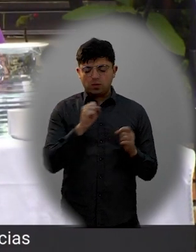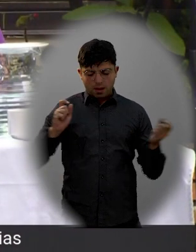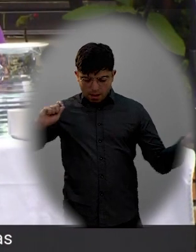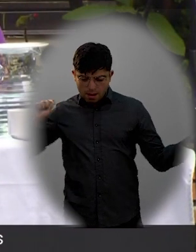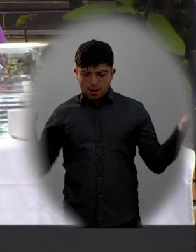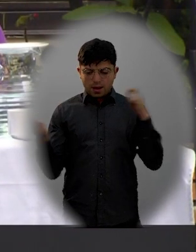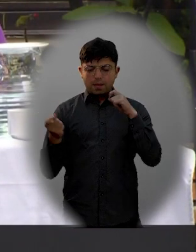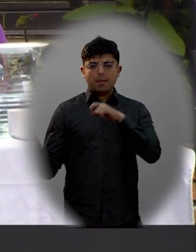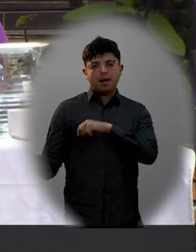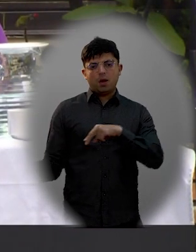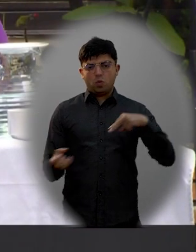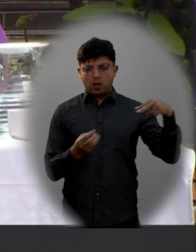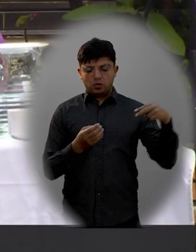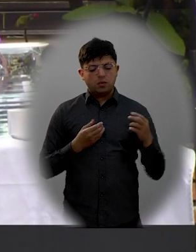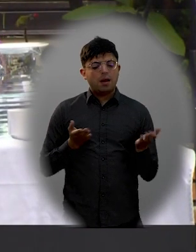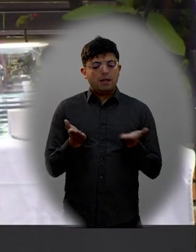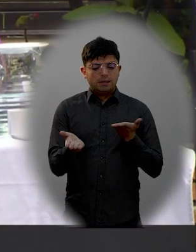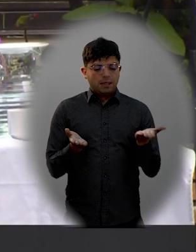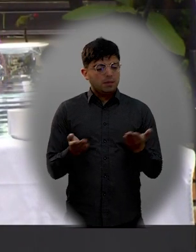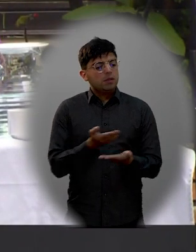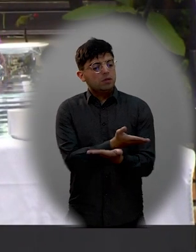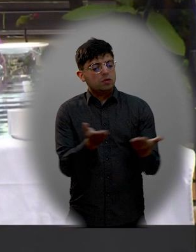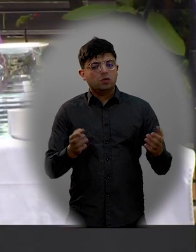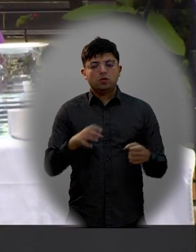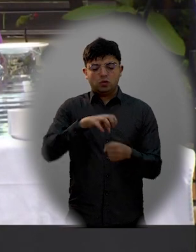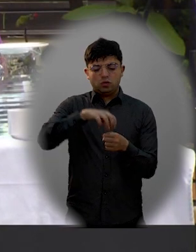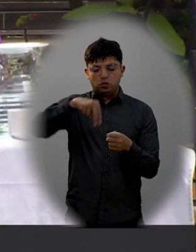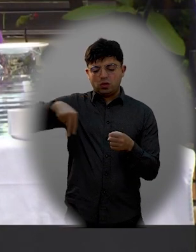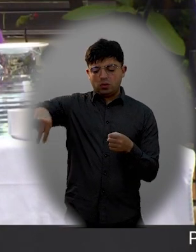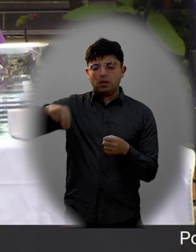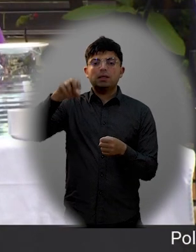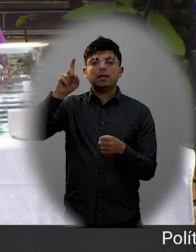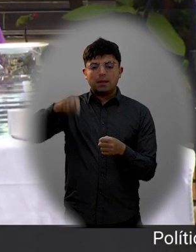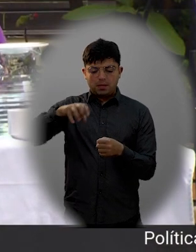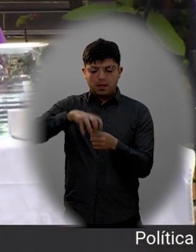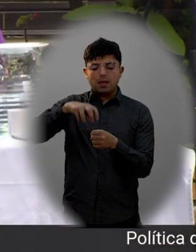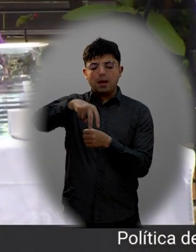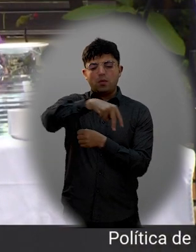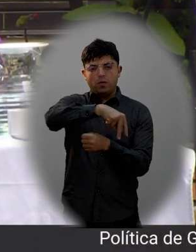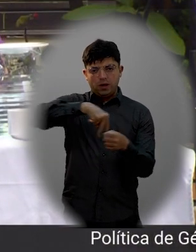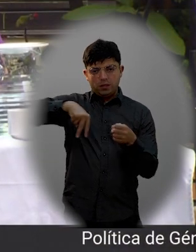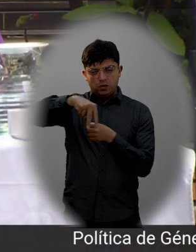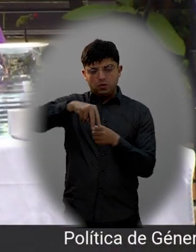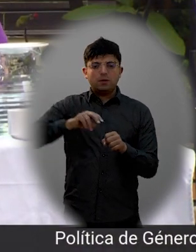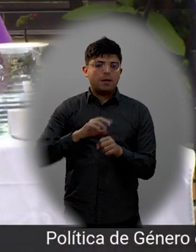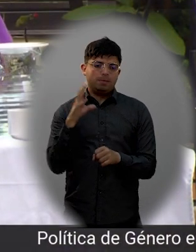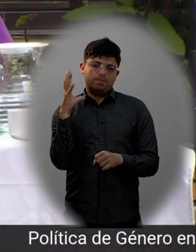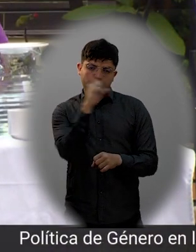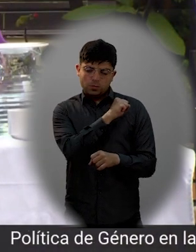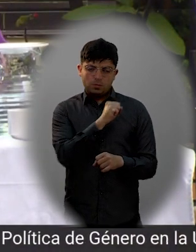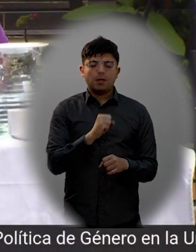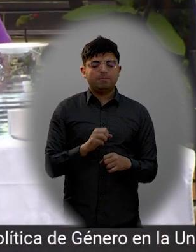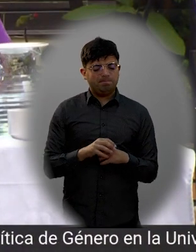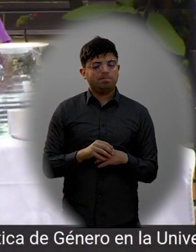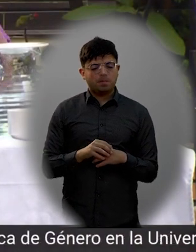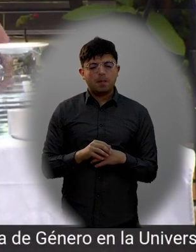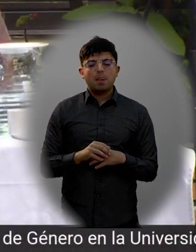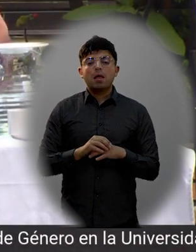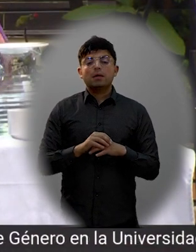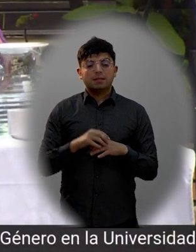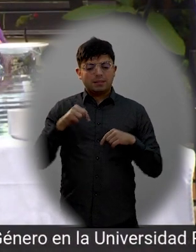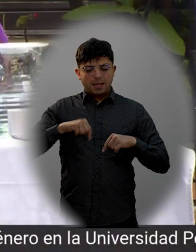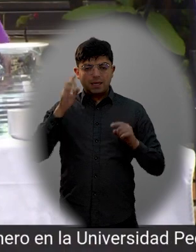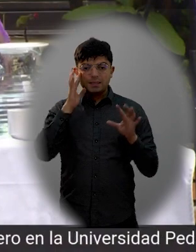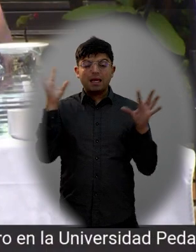transformar la educación al servicio de la ciudadanía y de la población, porque precisamente parte de